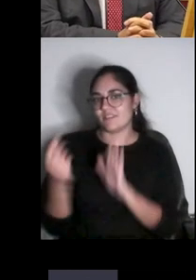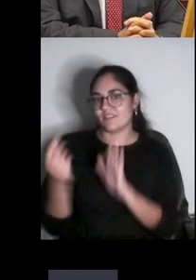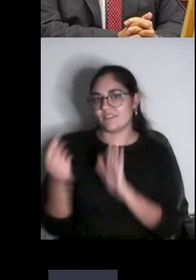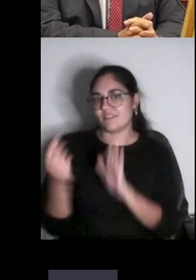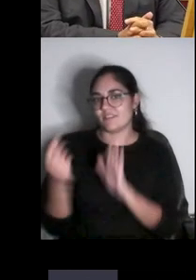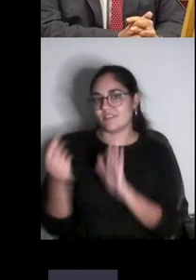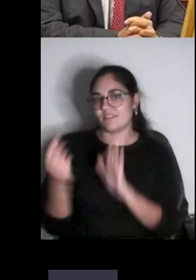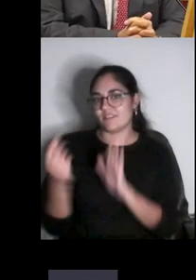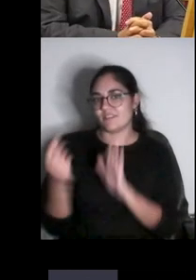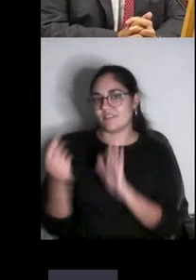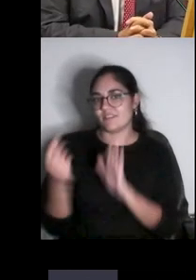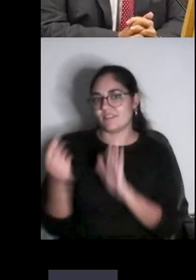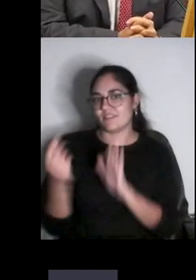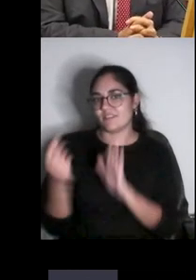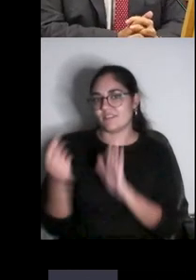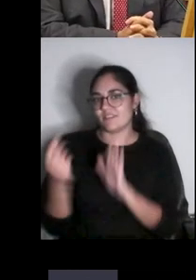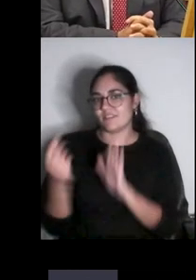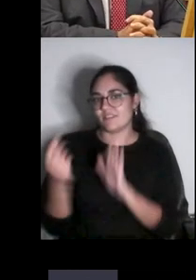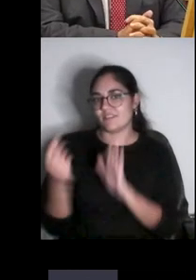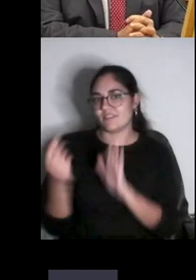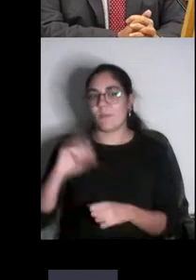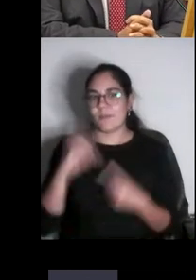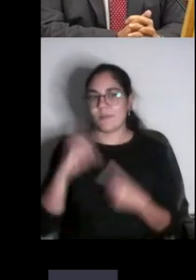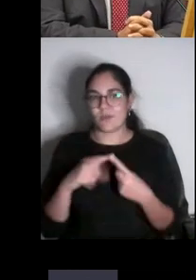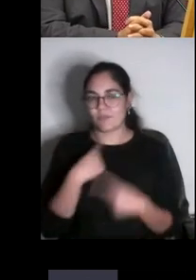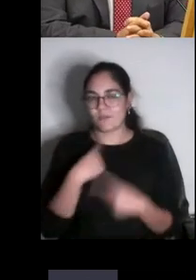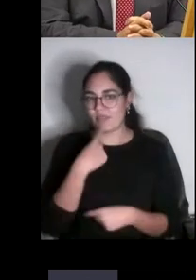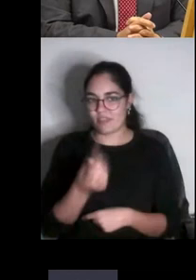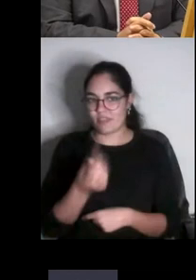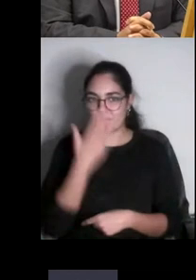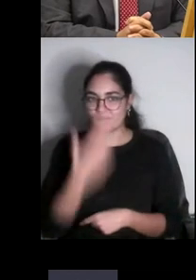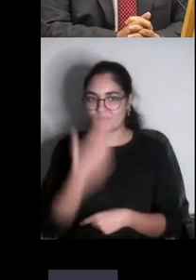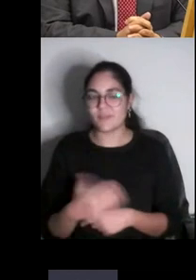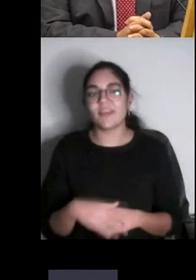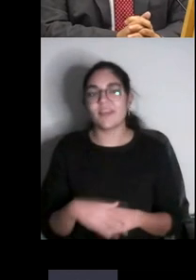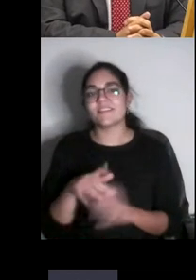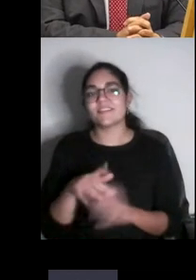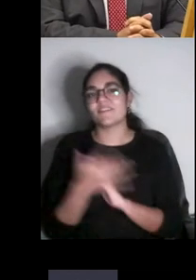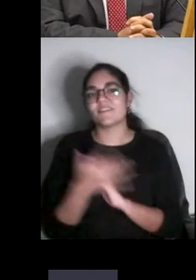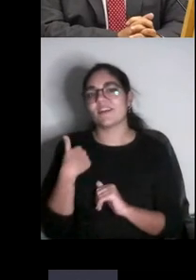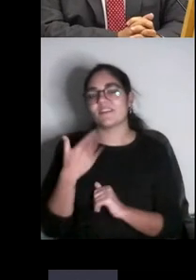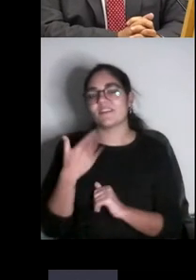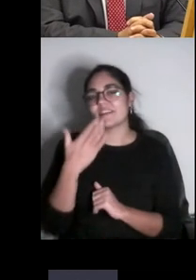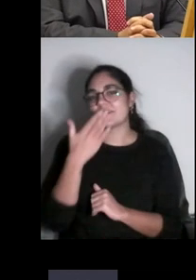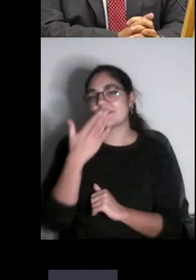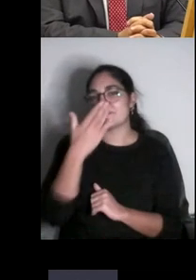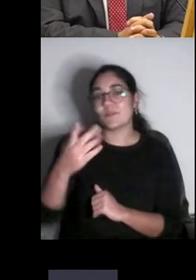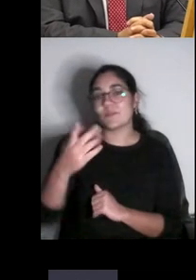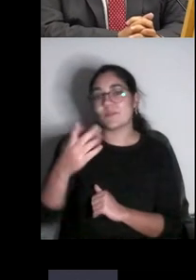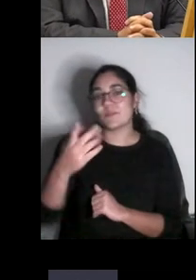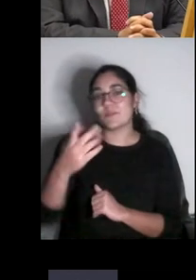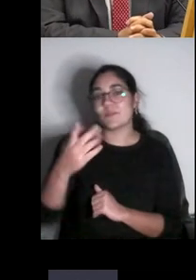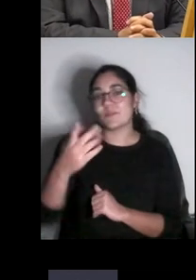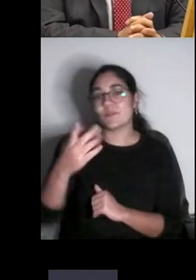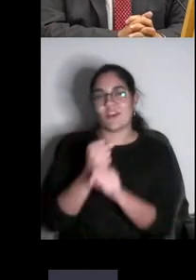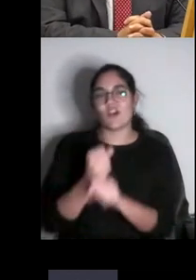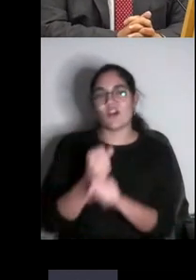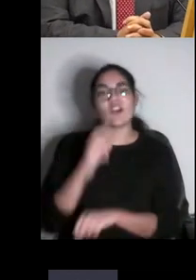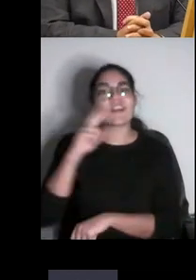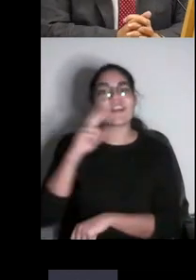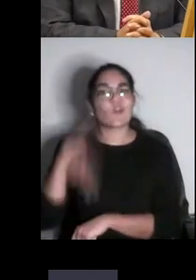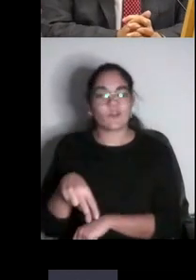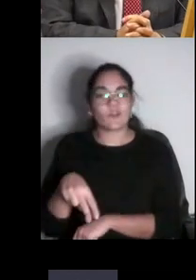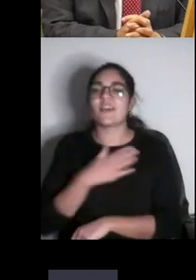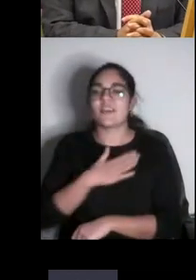lugar, dejarme deciros que se trata de un reconocimiento a vuestro trabajo y os quiero felicitar por ello.